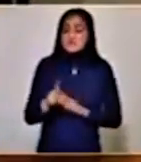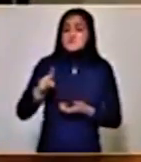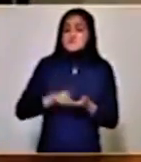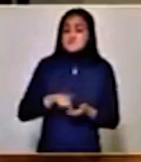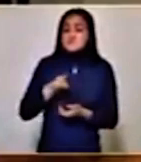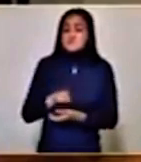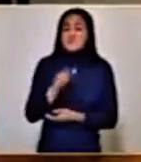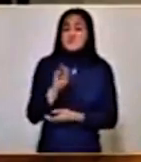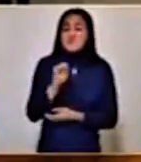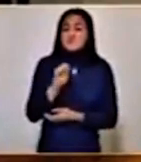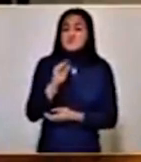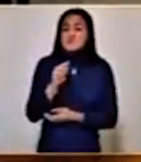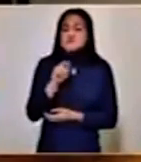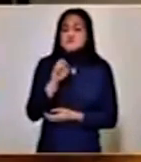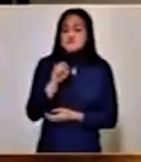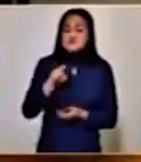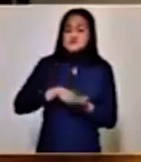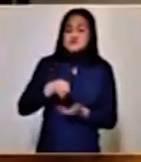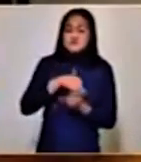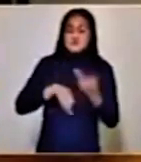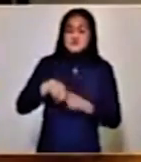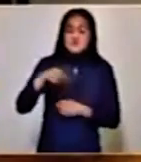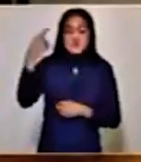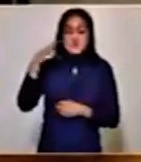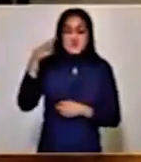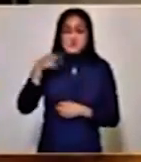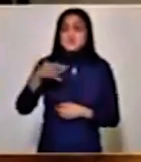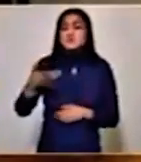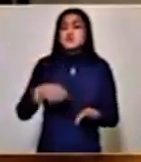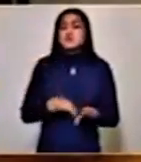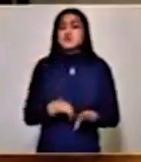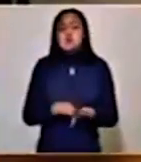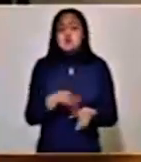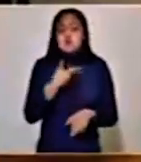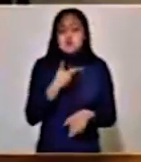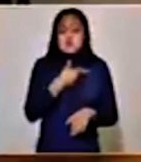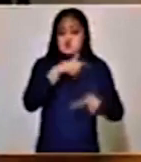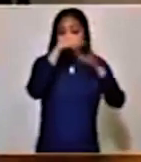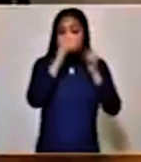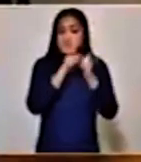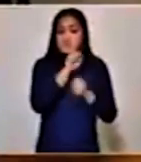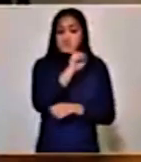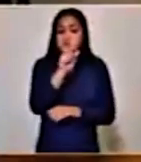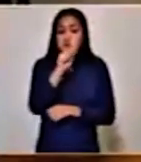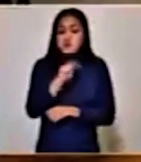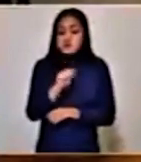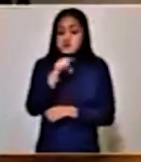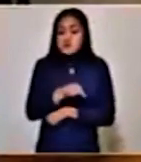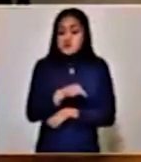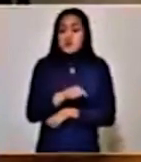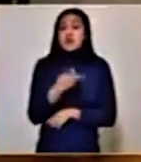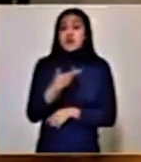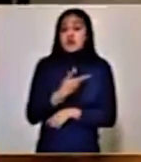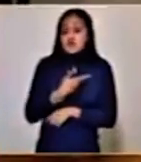en el estado de puebla el estado de puebla tiene convenios con el sat y si existen